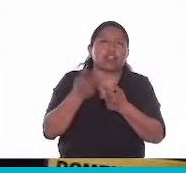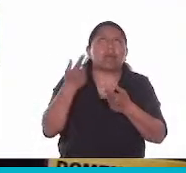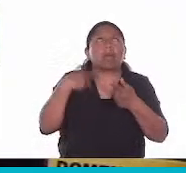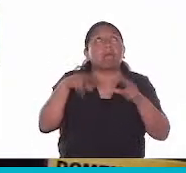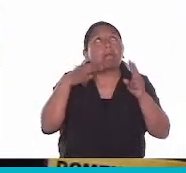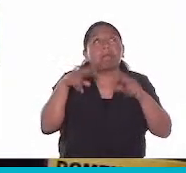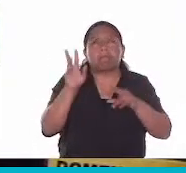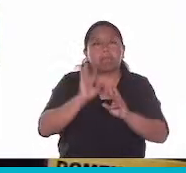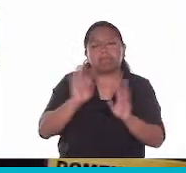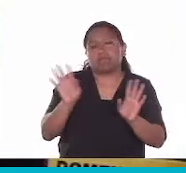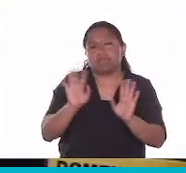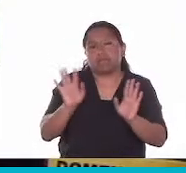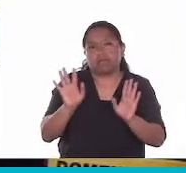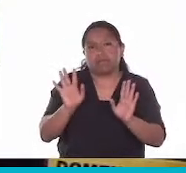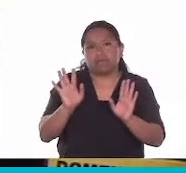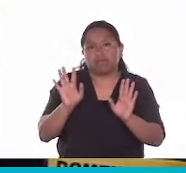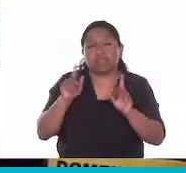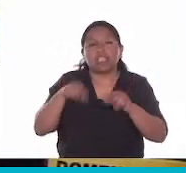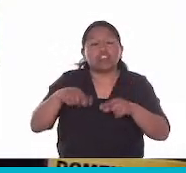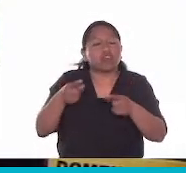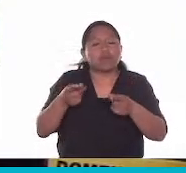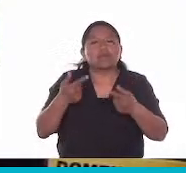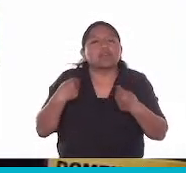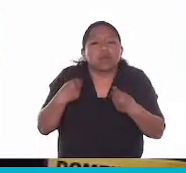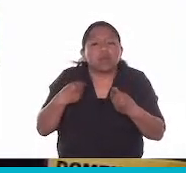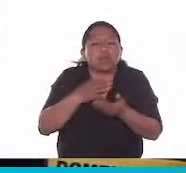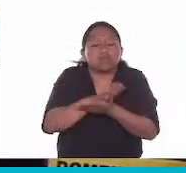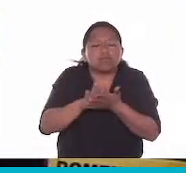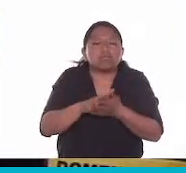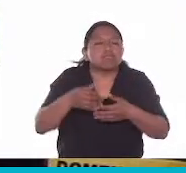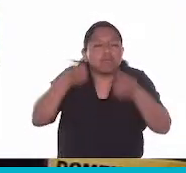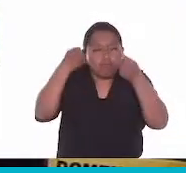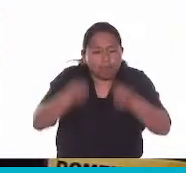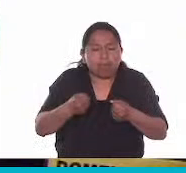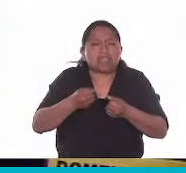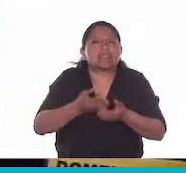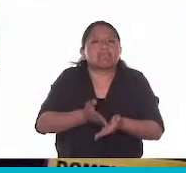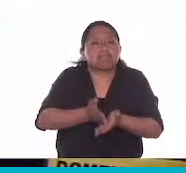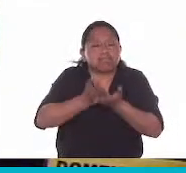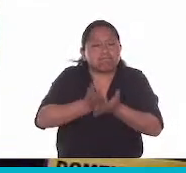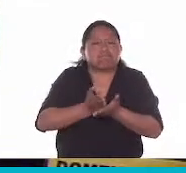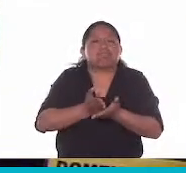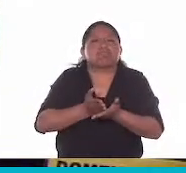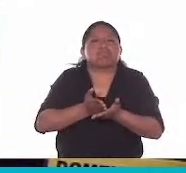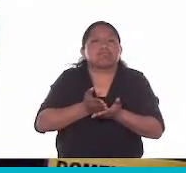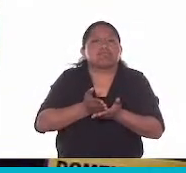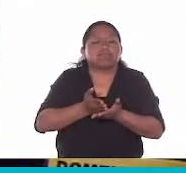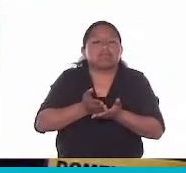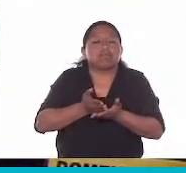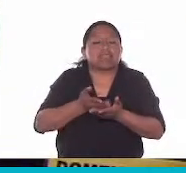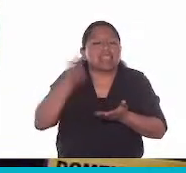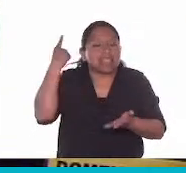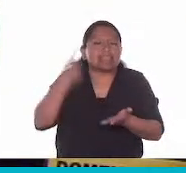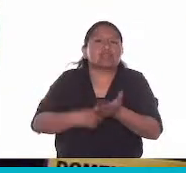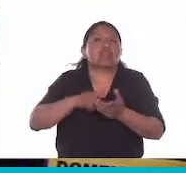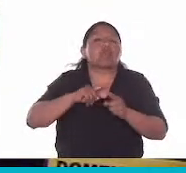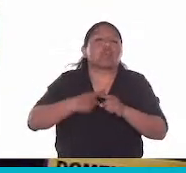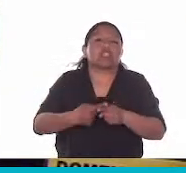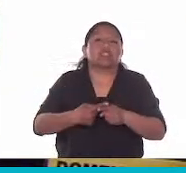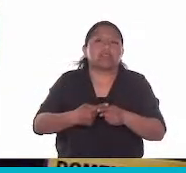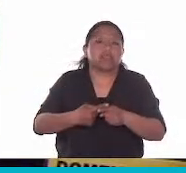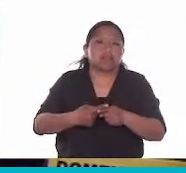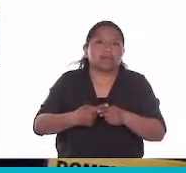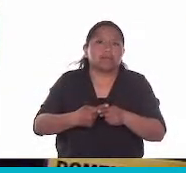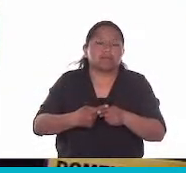distraídos esto necesita para salir firmeza fortaleza fundamentalmente decisión política señor